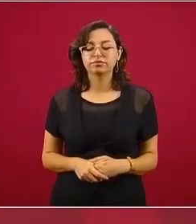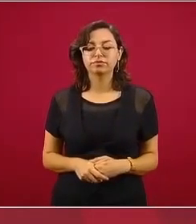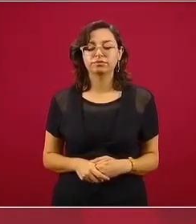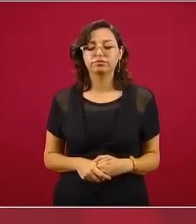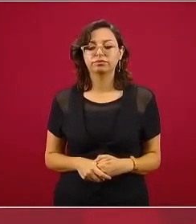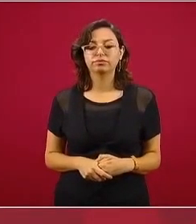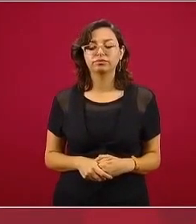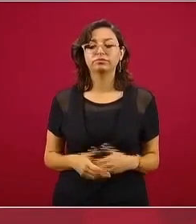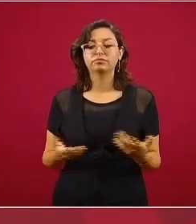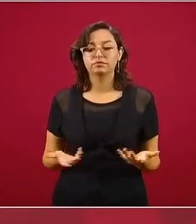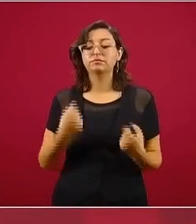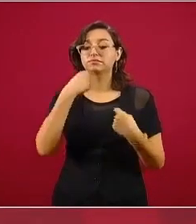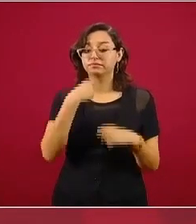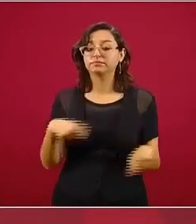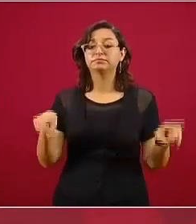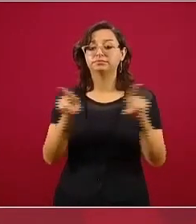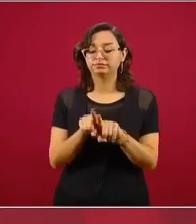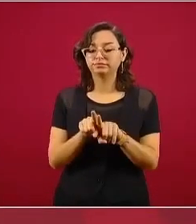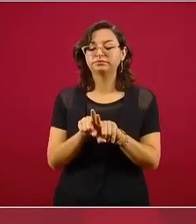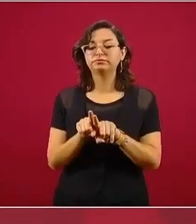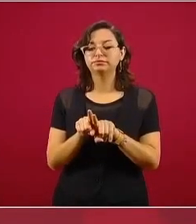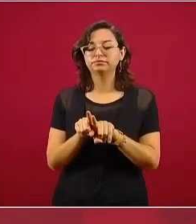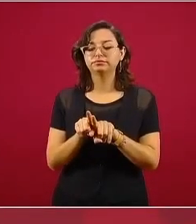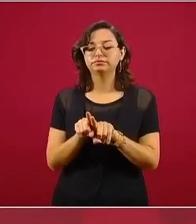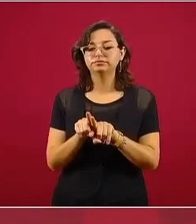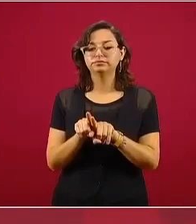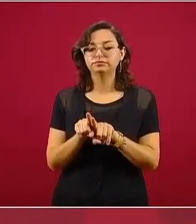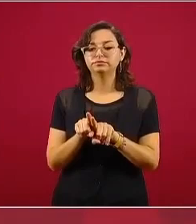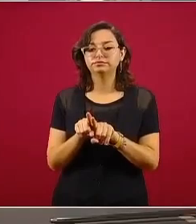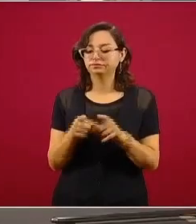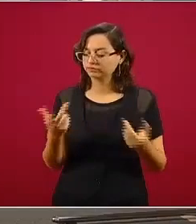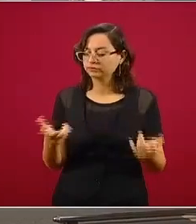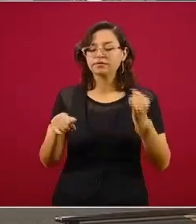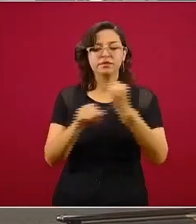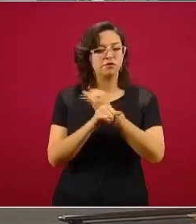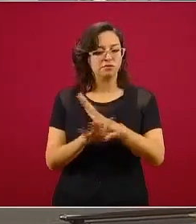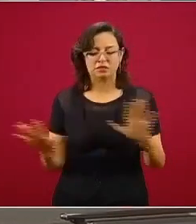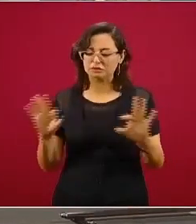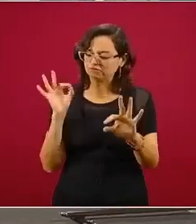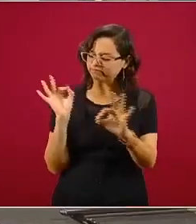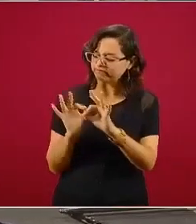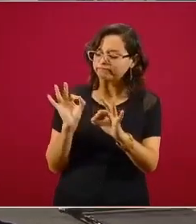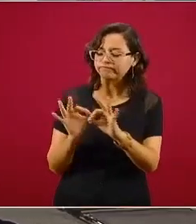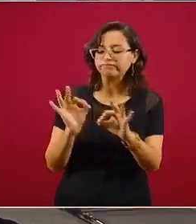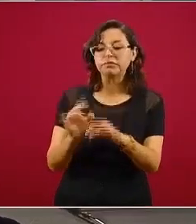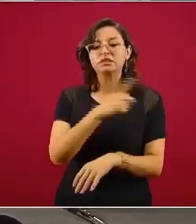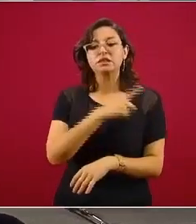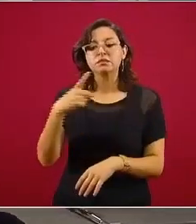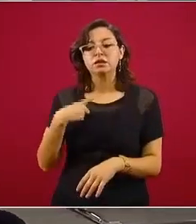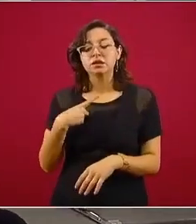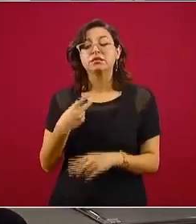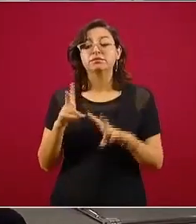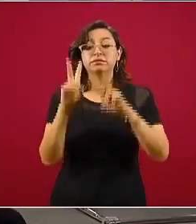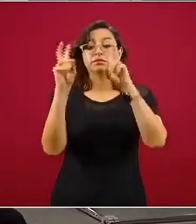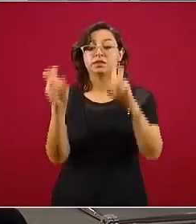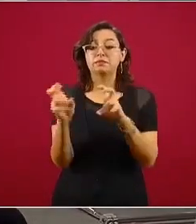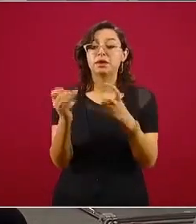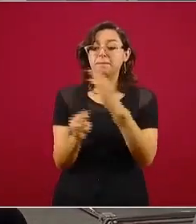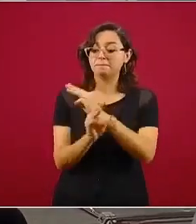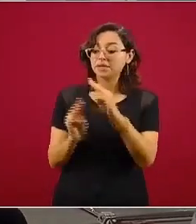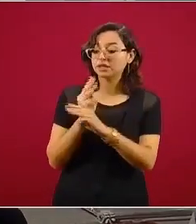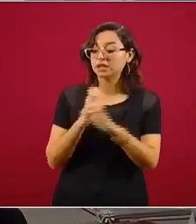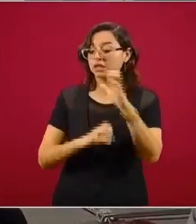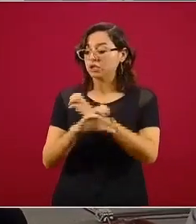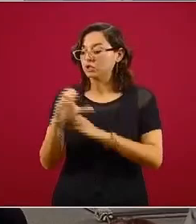los elementos que se requiere tener a punto, y lo tenemos a punto, es el de los insumos en general